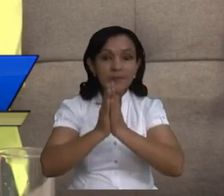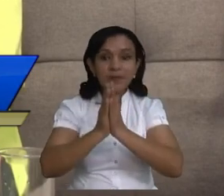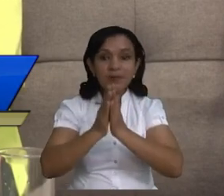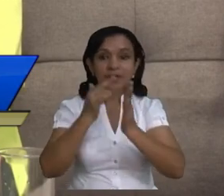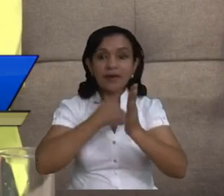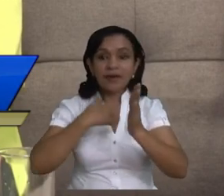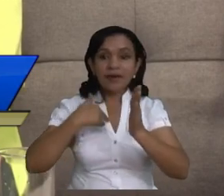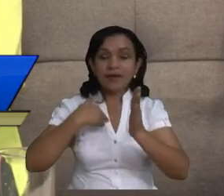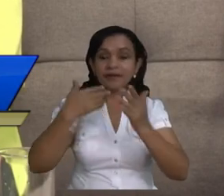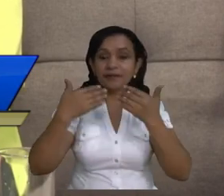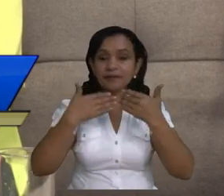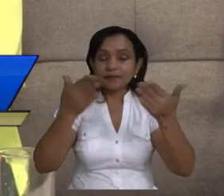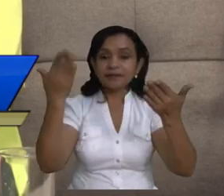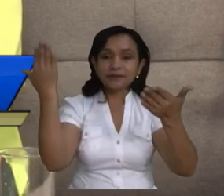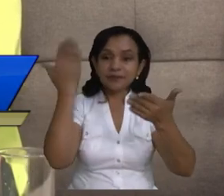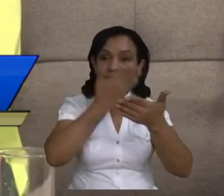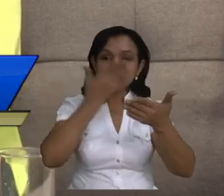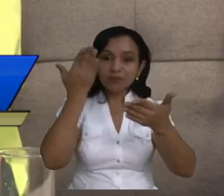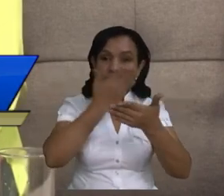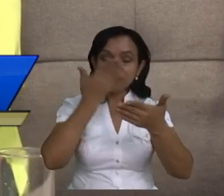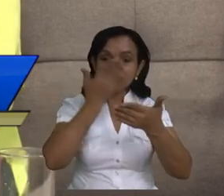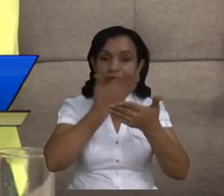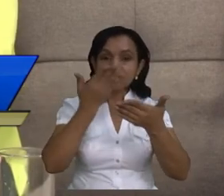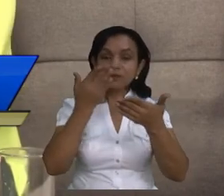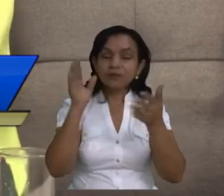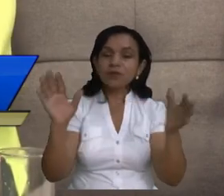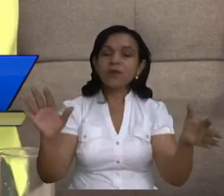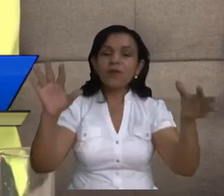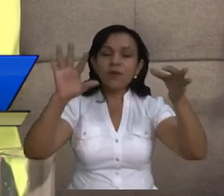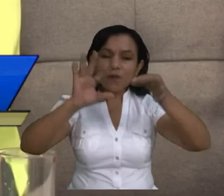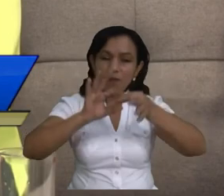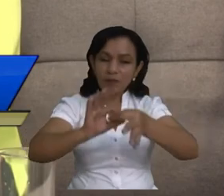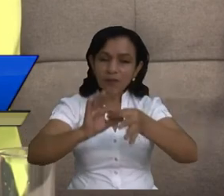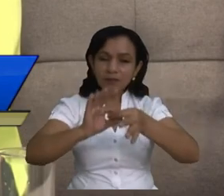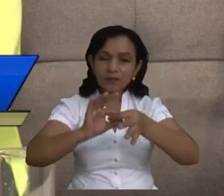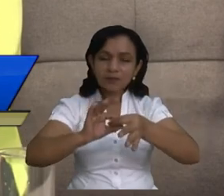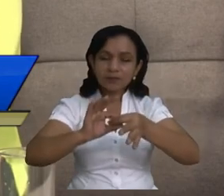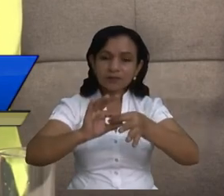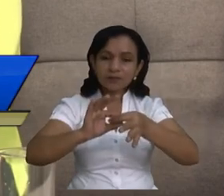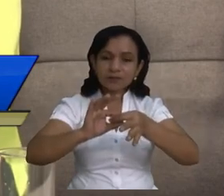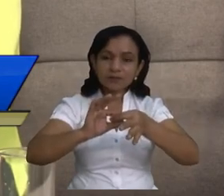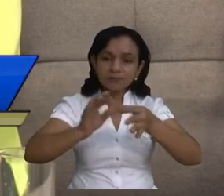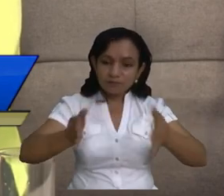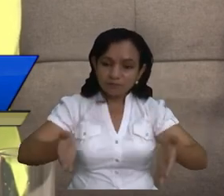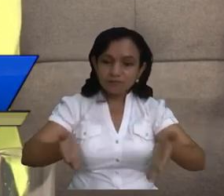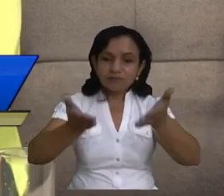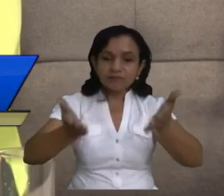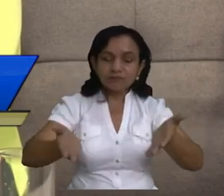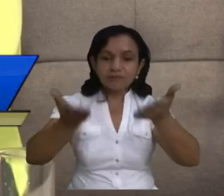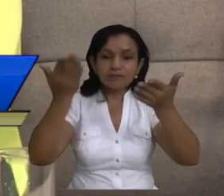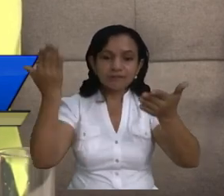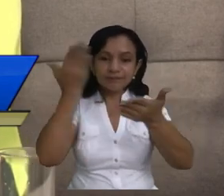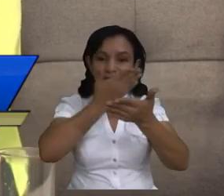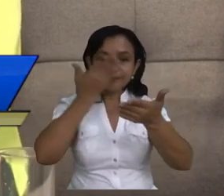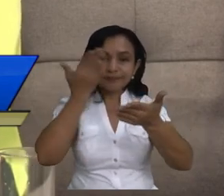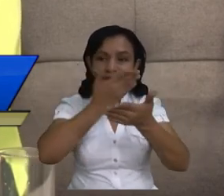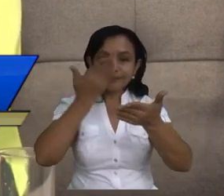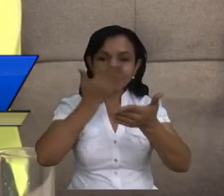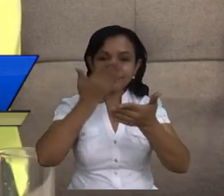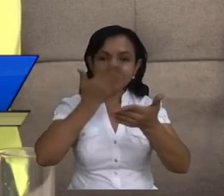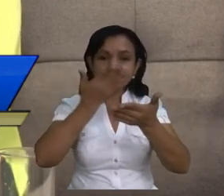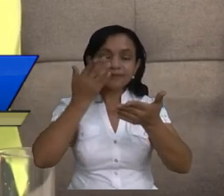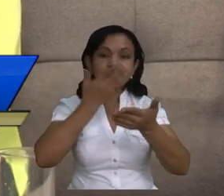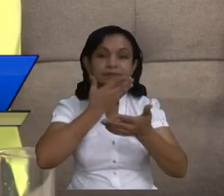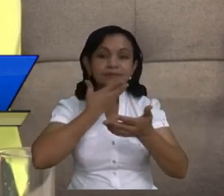aprovechar las oportunidades de formación, pero que juntos también impulsemos esa formación de